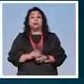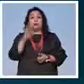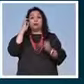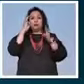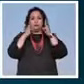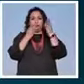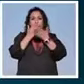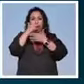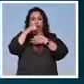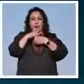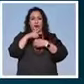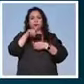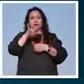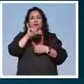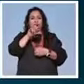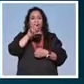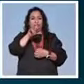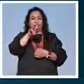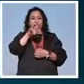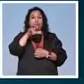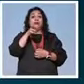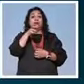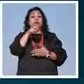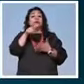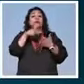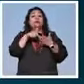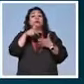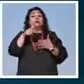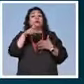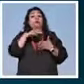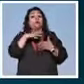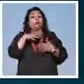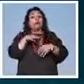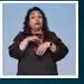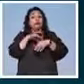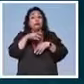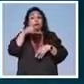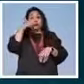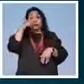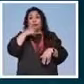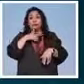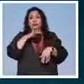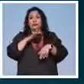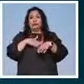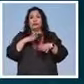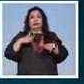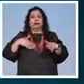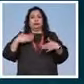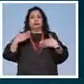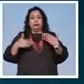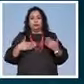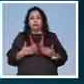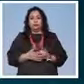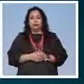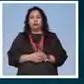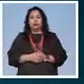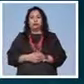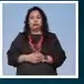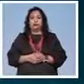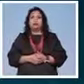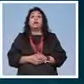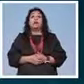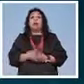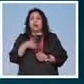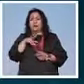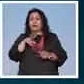El Museo Nacional de las Intervenciones es el recinto donde se vivirá la noche más venturosa.